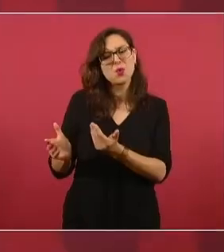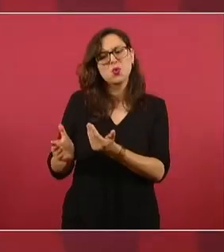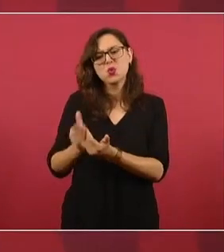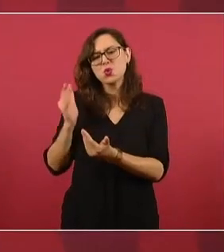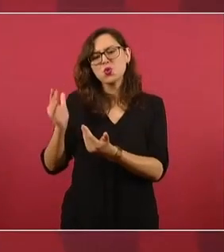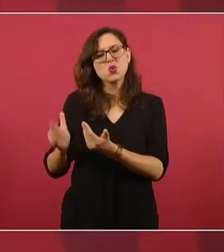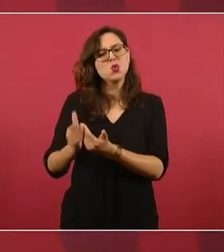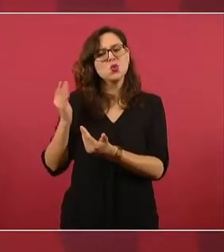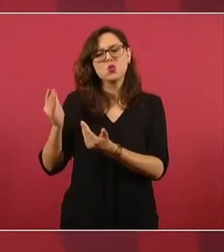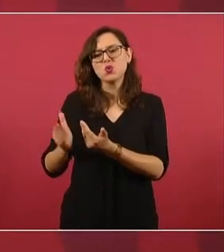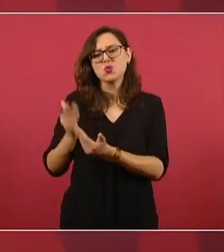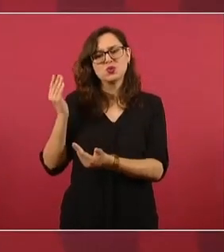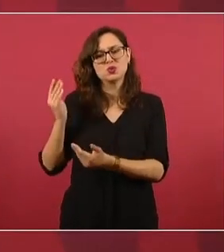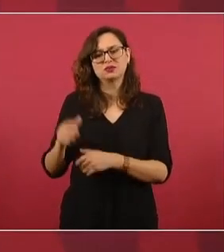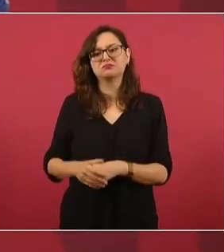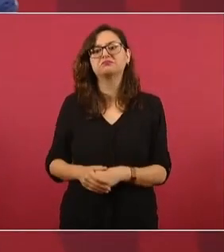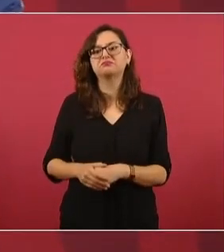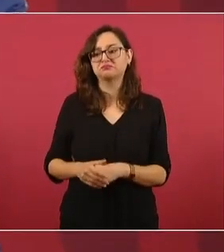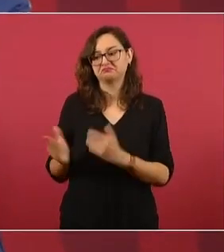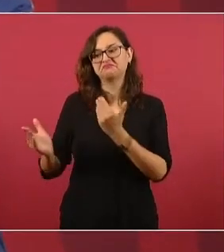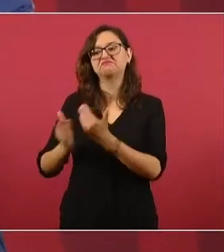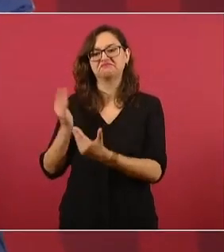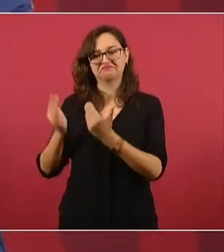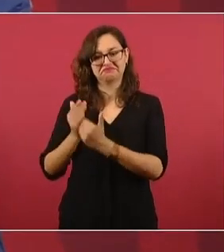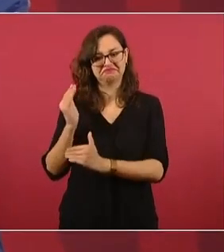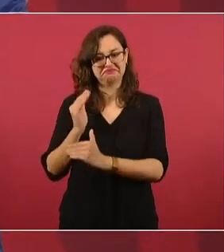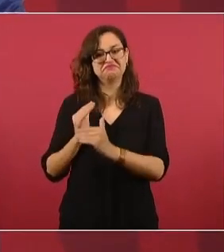eso sí, pocos pero mejores.